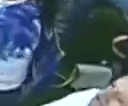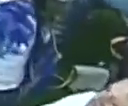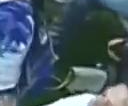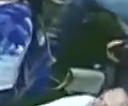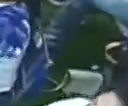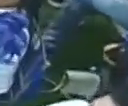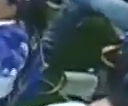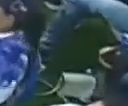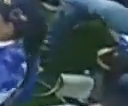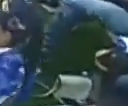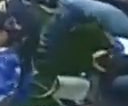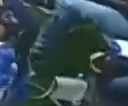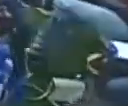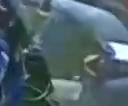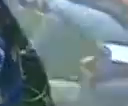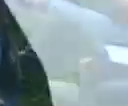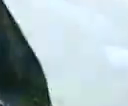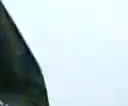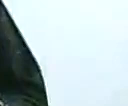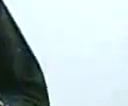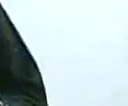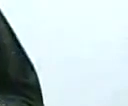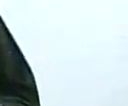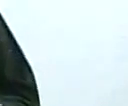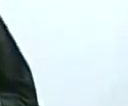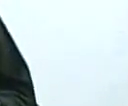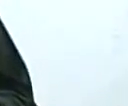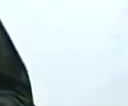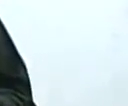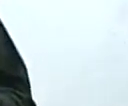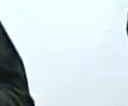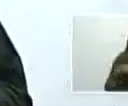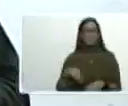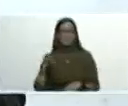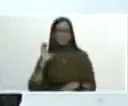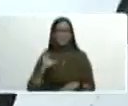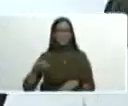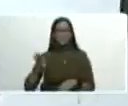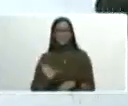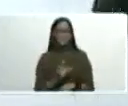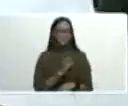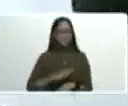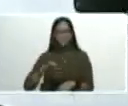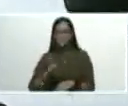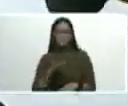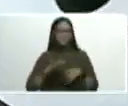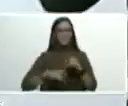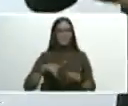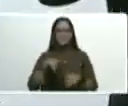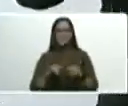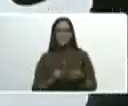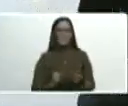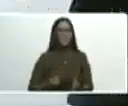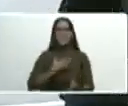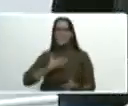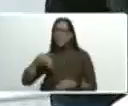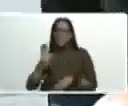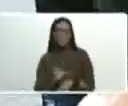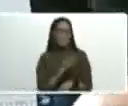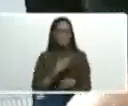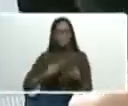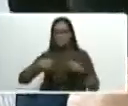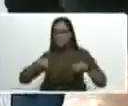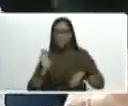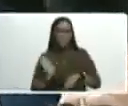Quiero cantarle a mi tierra, quiero cantarle a mi país, quiero cantarle a la Guaira, bueno, donde yo nací. Quiero cantarle a mi tierra,